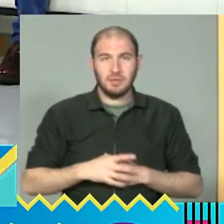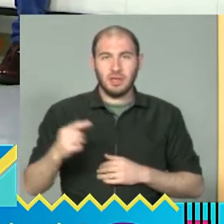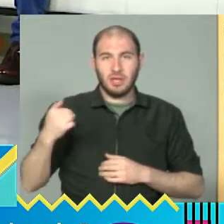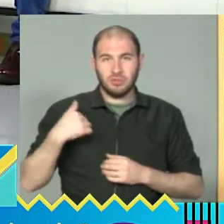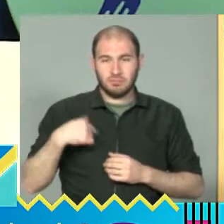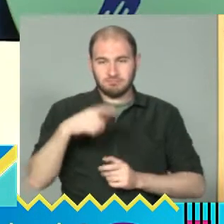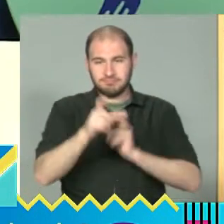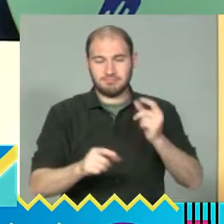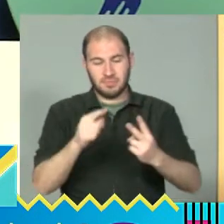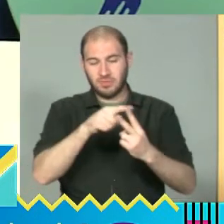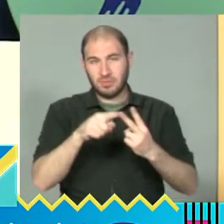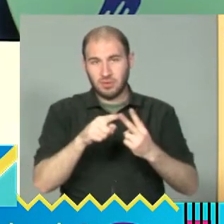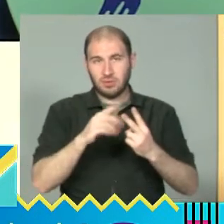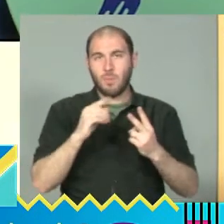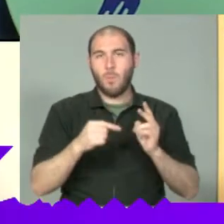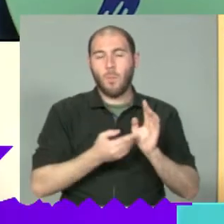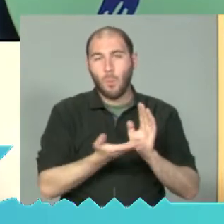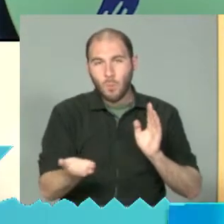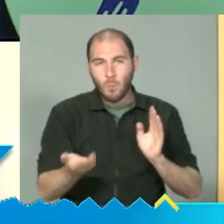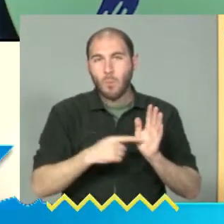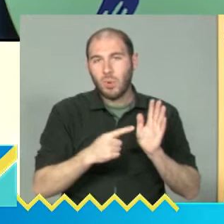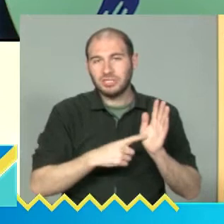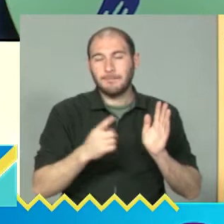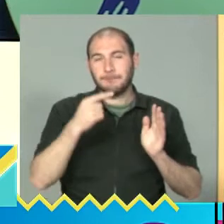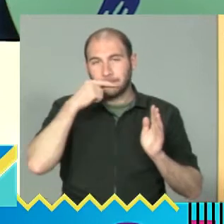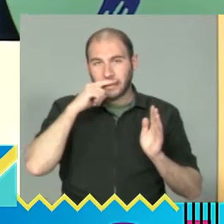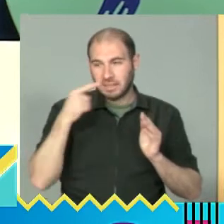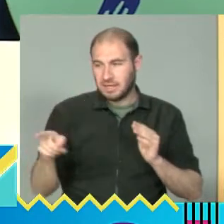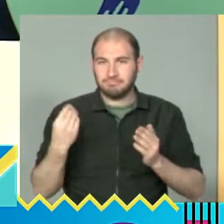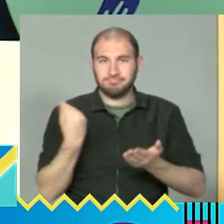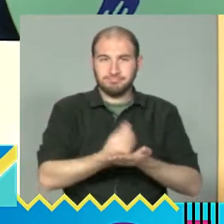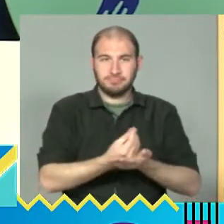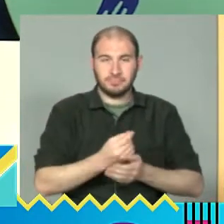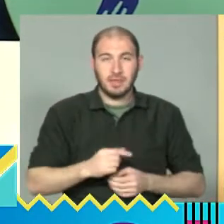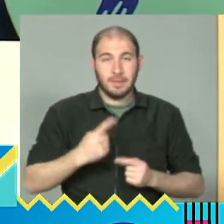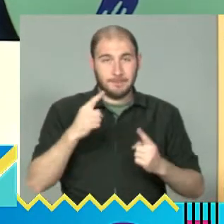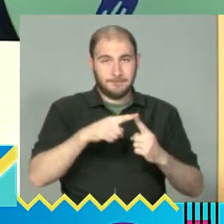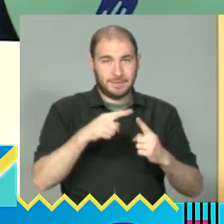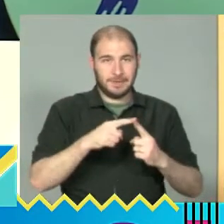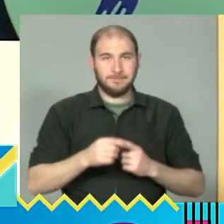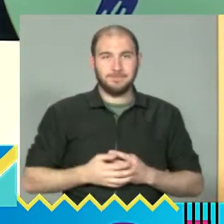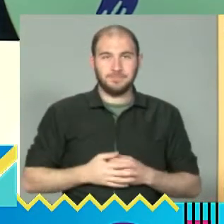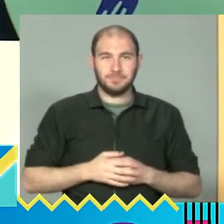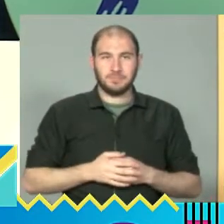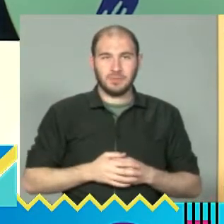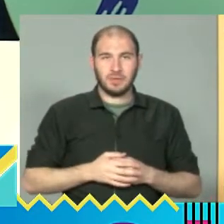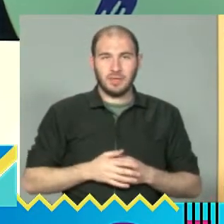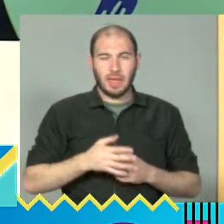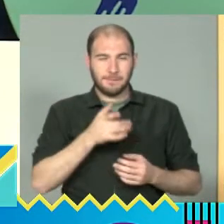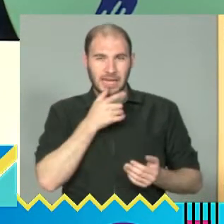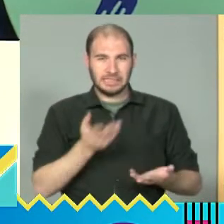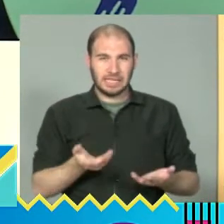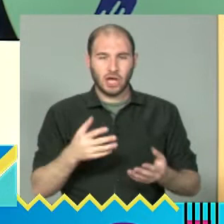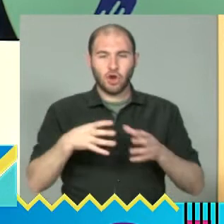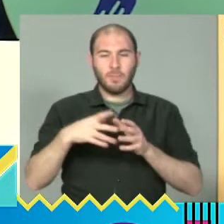2 figuras generalmente para mostrar lo que ha hecho el presidente Macri desde que asumió hasta ahora. La primera es hacer de cuenta que